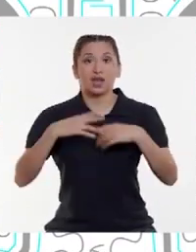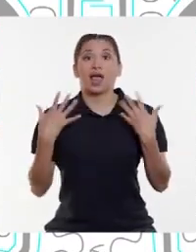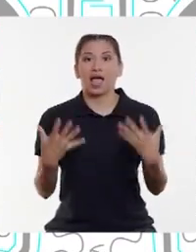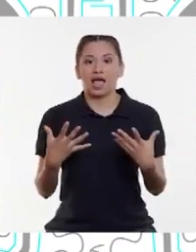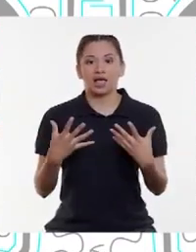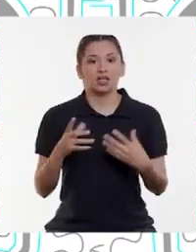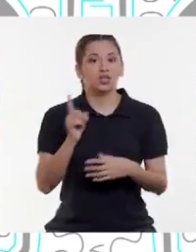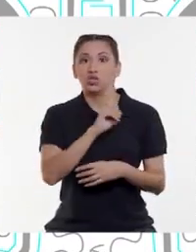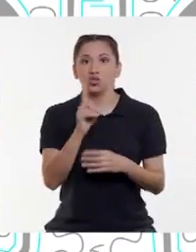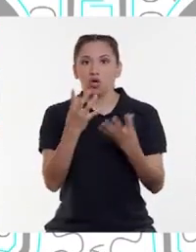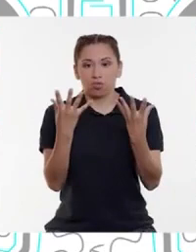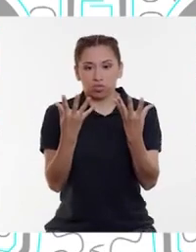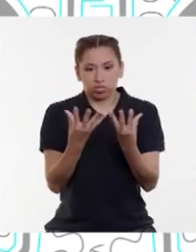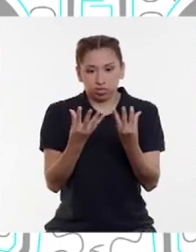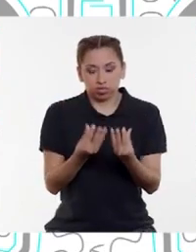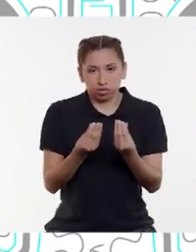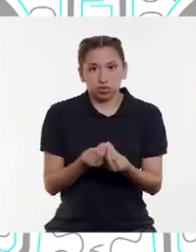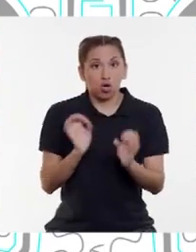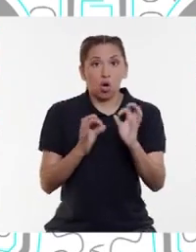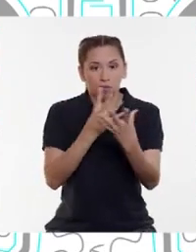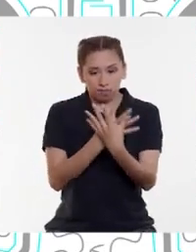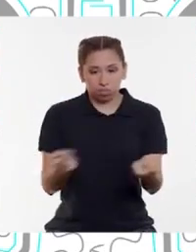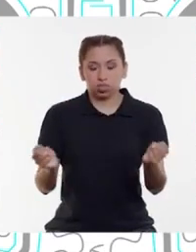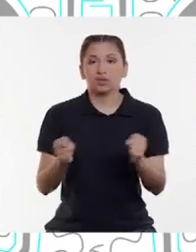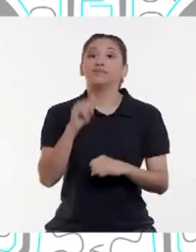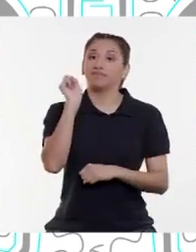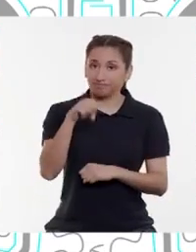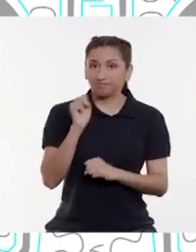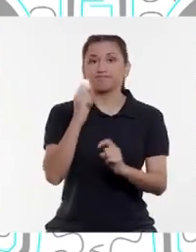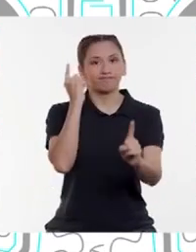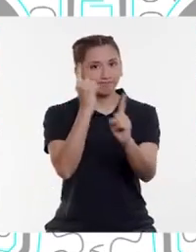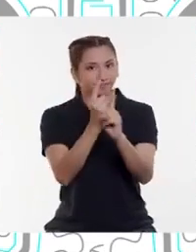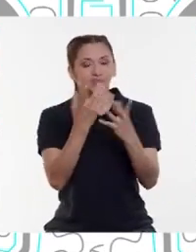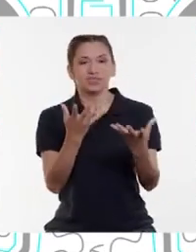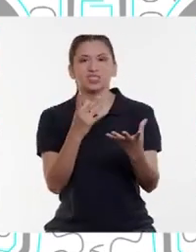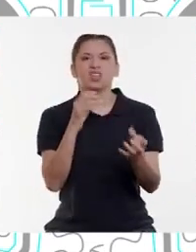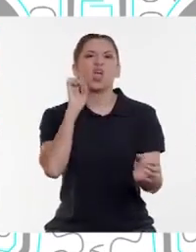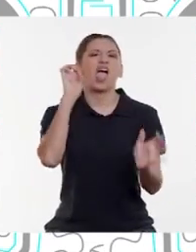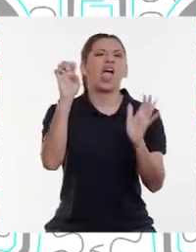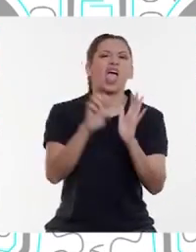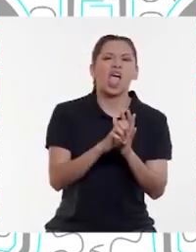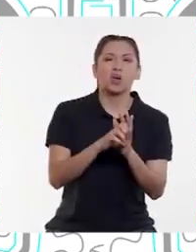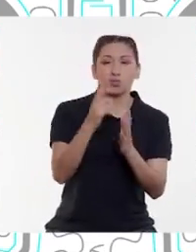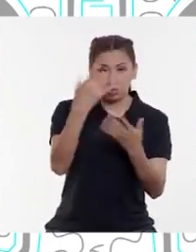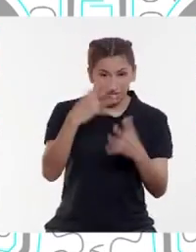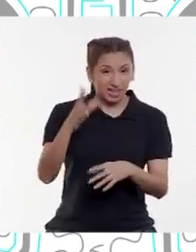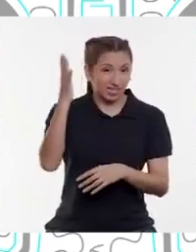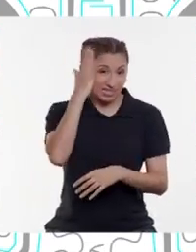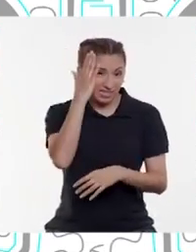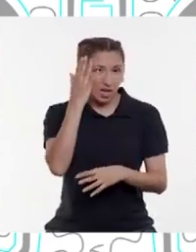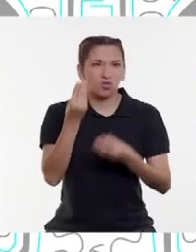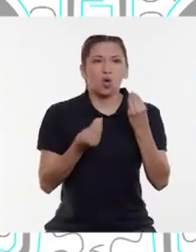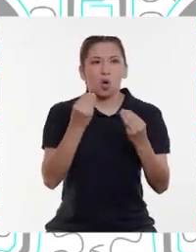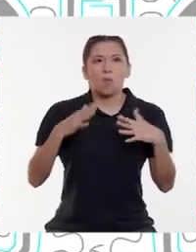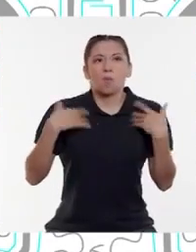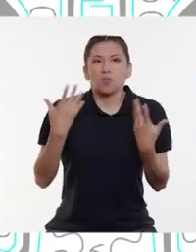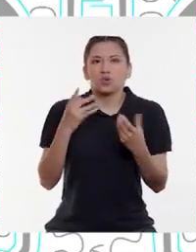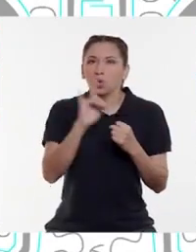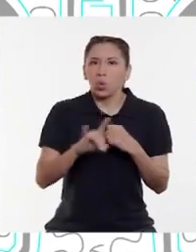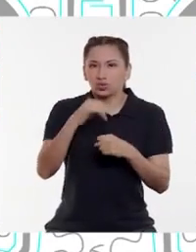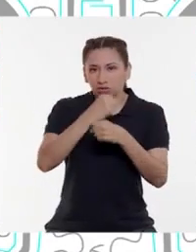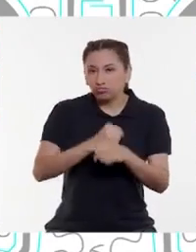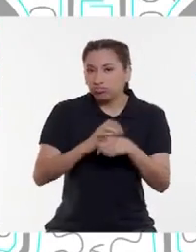tal manera que no se agoten o extingan. ¡Correcto! ¿Y recuerdan qué ejemplos vimos de recursos que podíamos usar de